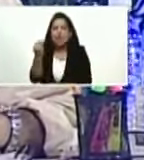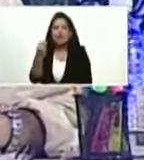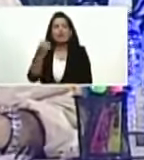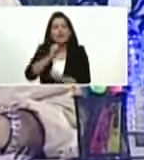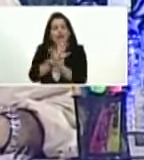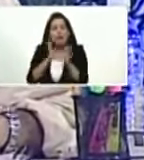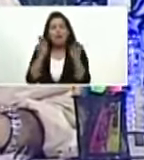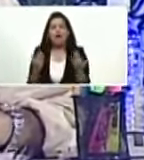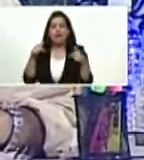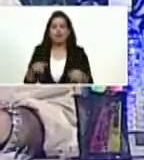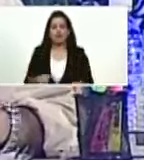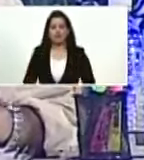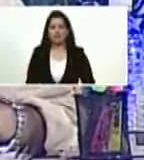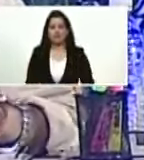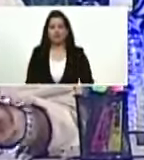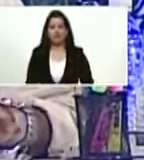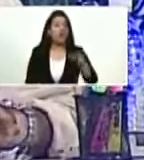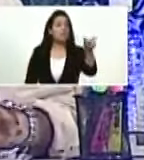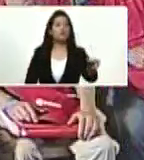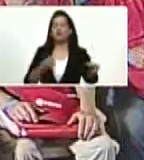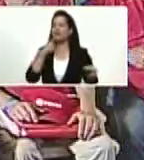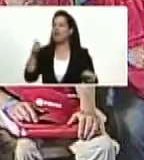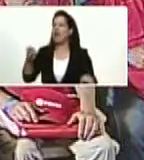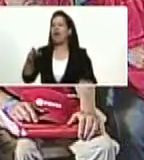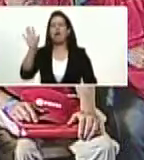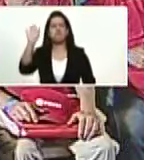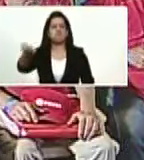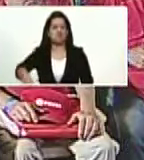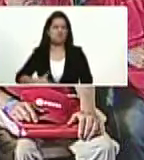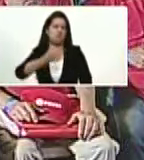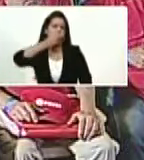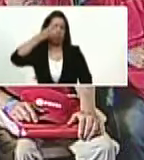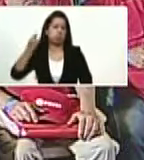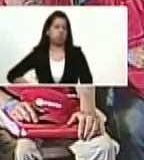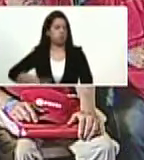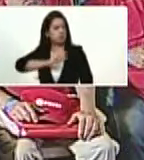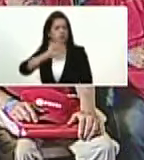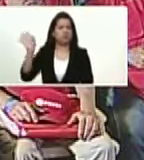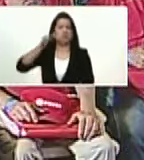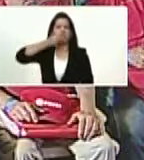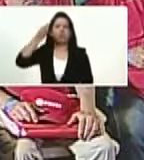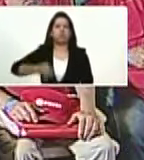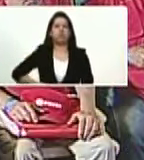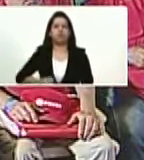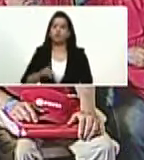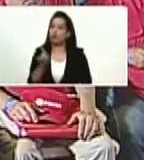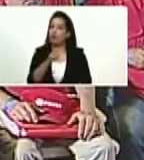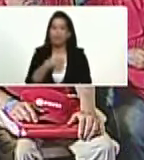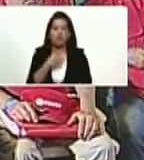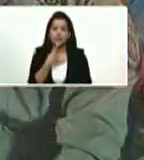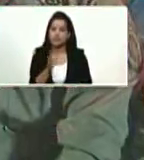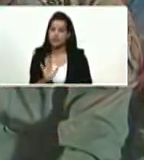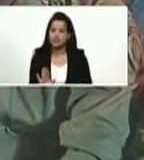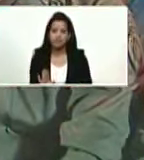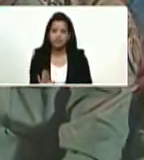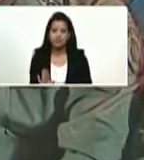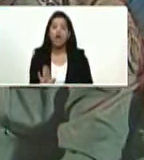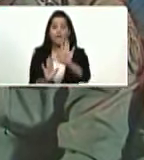Que aquí nadie diga, no, eso está pan comido. No. Del 1 al 10, si yo